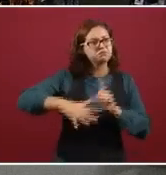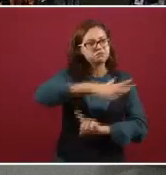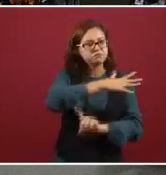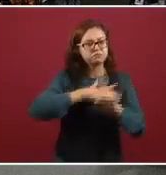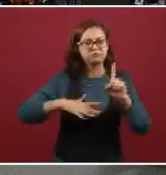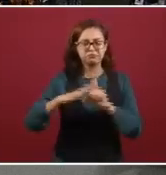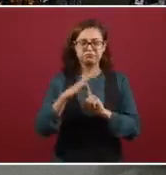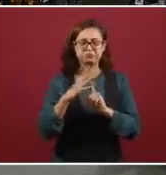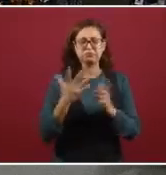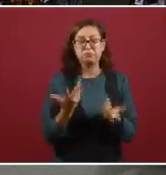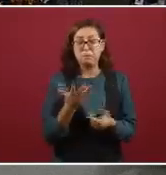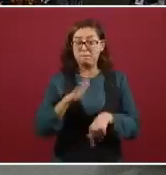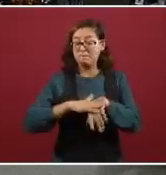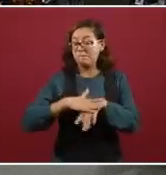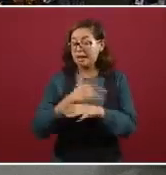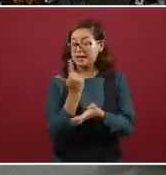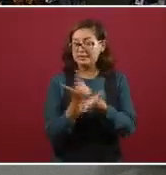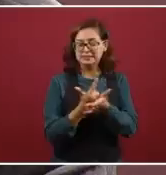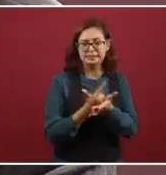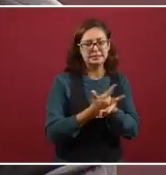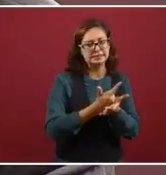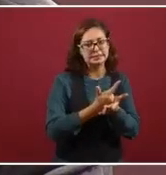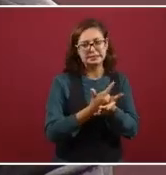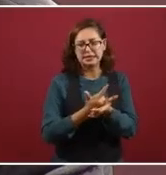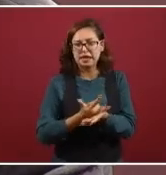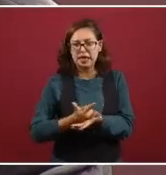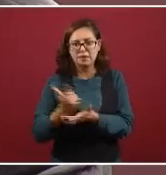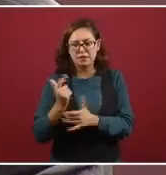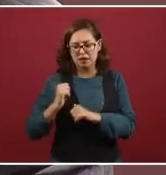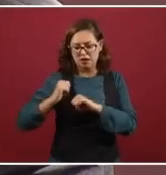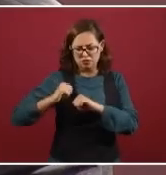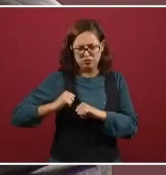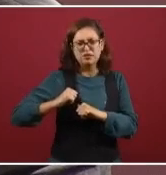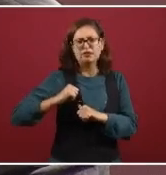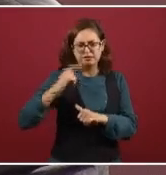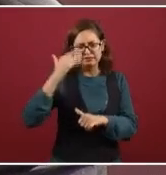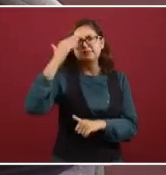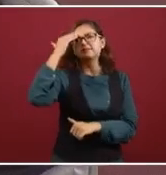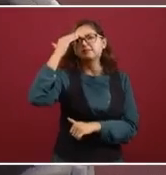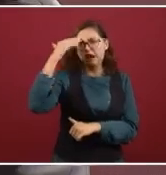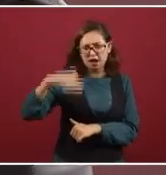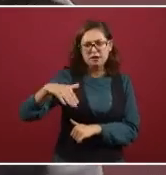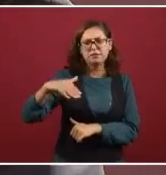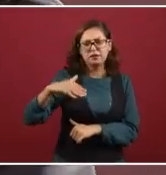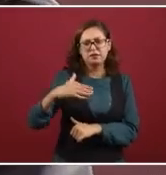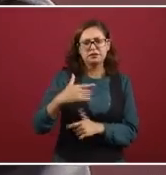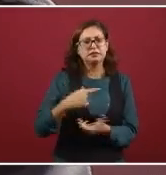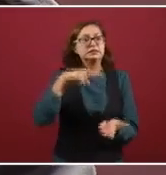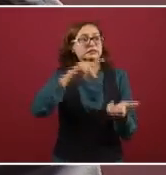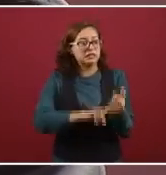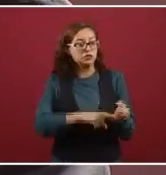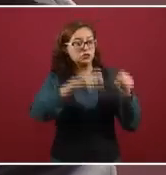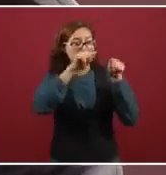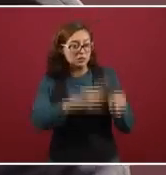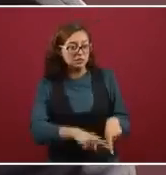hoy es el principal riesgo, según nos dijeron diversas autoridades, en los Estados Unidos, dentro del territorio de Estados